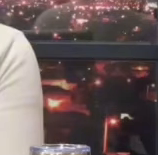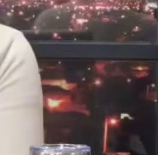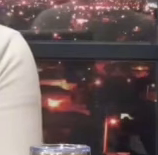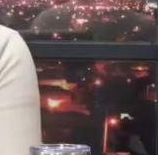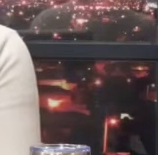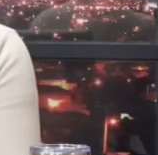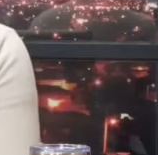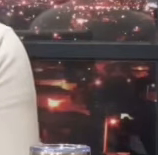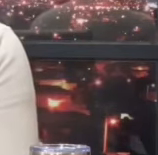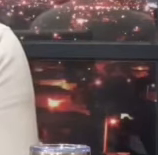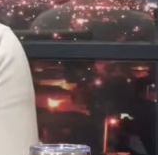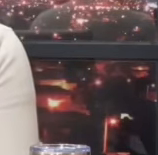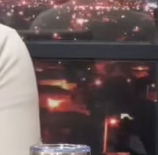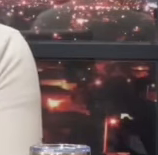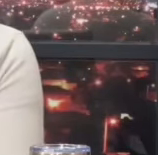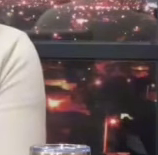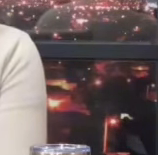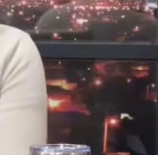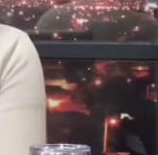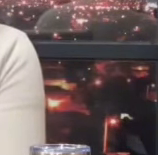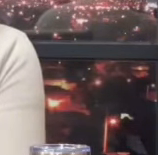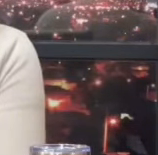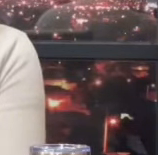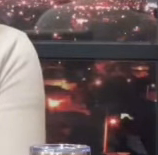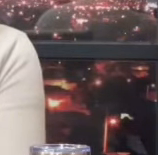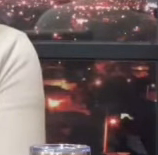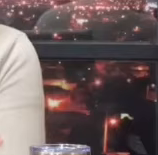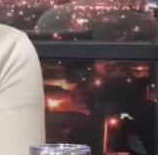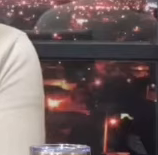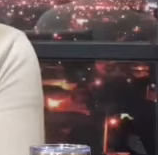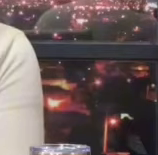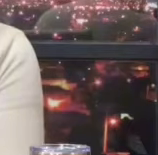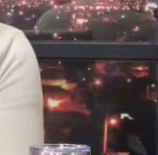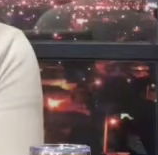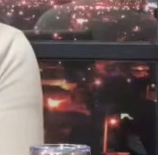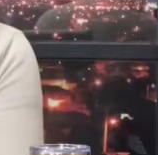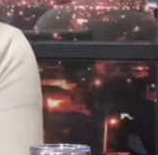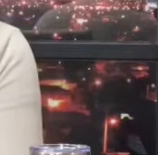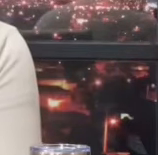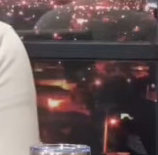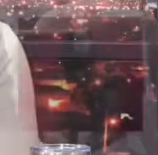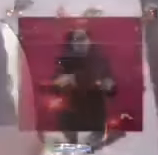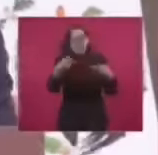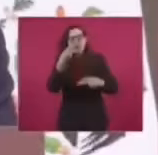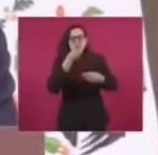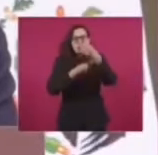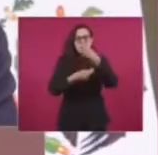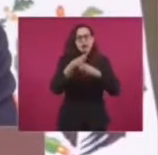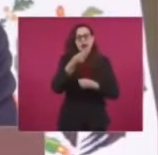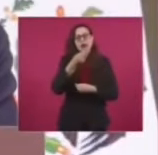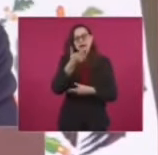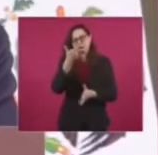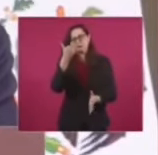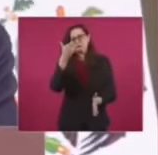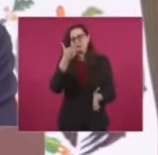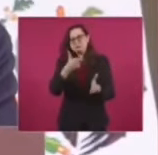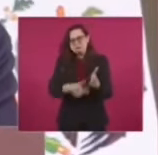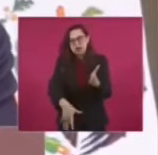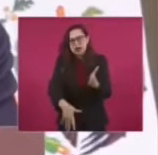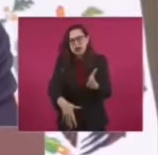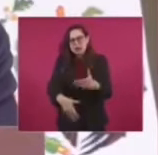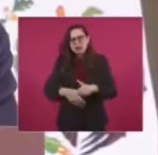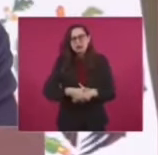y casi 12.000 centros de salud, atendiendo a muchísimas personas a nivel nacional. Ya es una